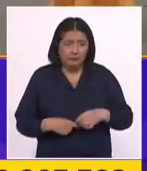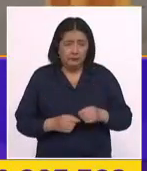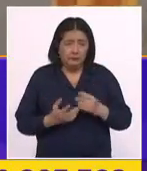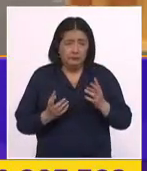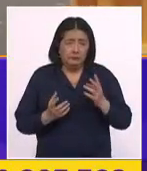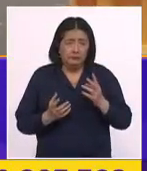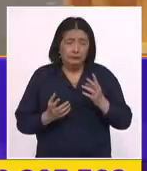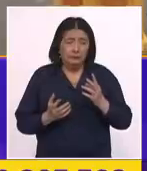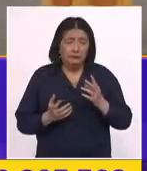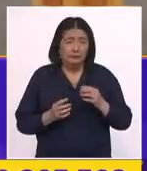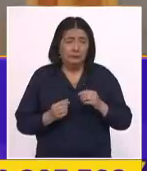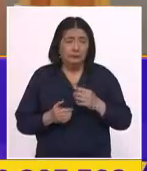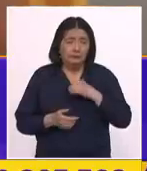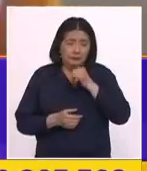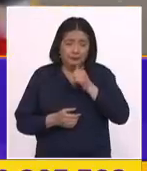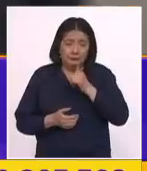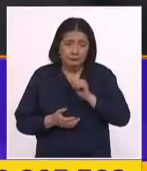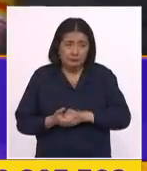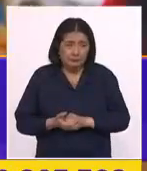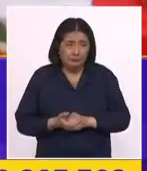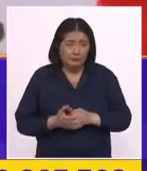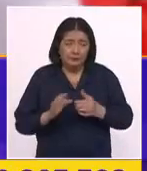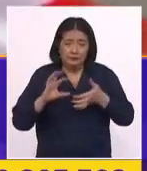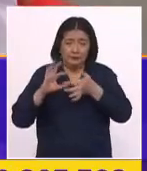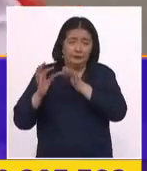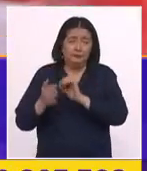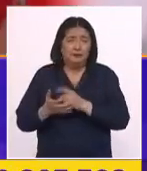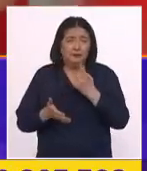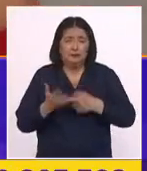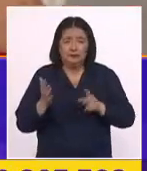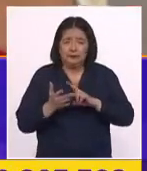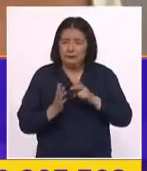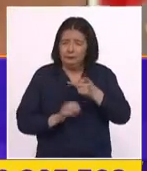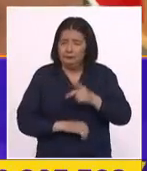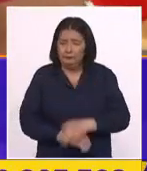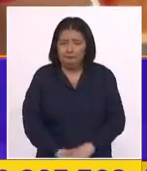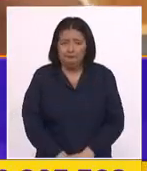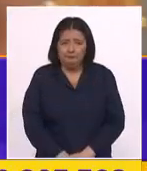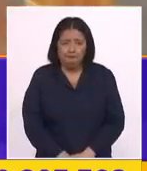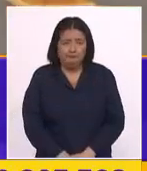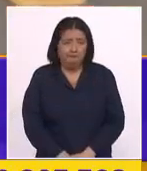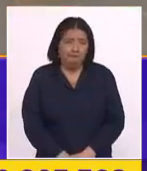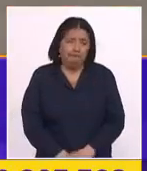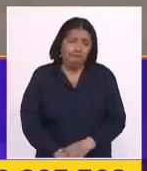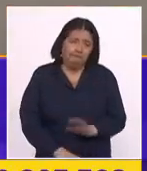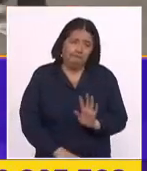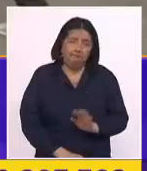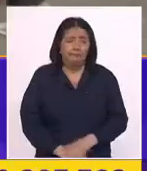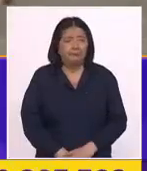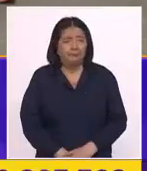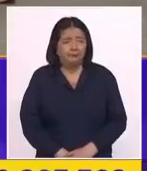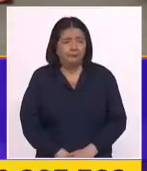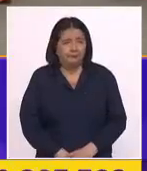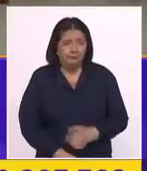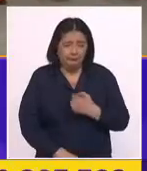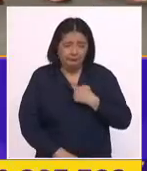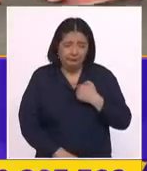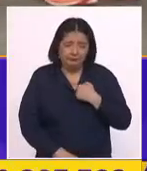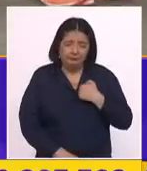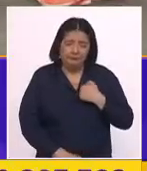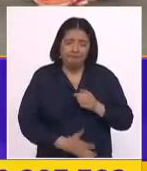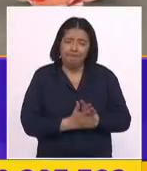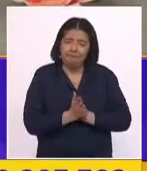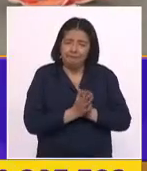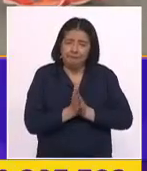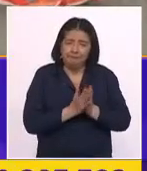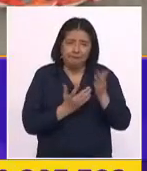tú me dices, me falta todavía los Juegos Olímpicos. ¿Qué significan para ti? Sí, mira que tenía grandes